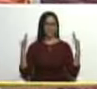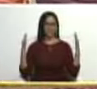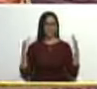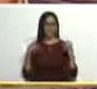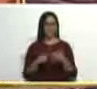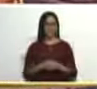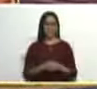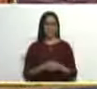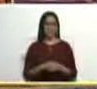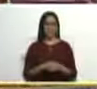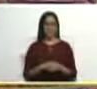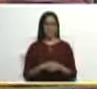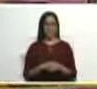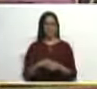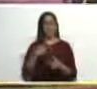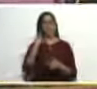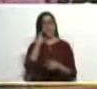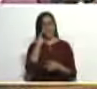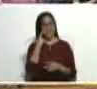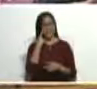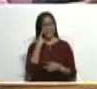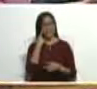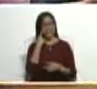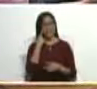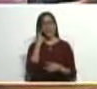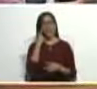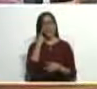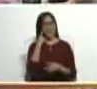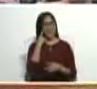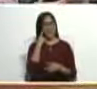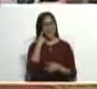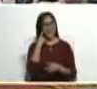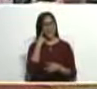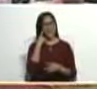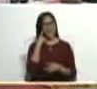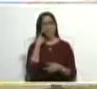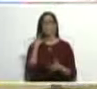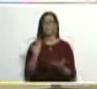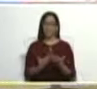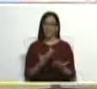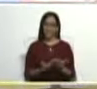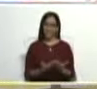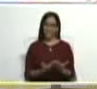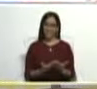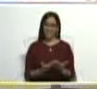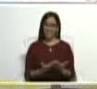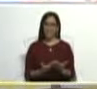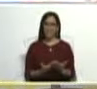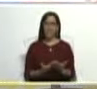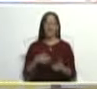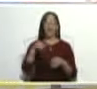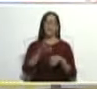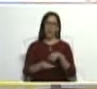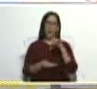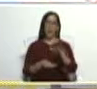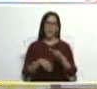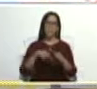¿Te dais cuenta? ¿Te dais cuenta que paso a paso vamos a